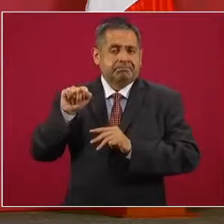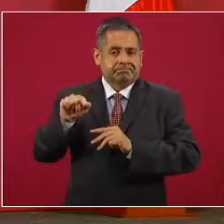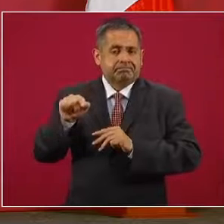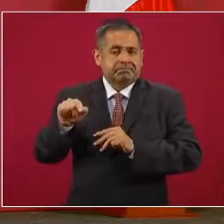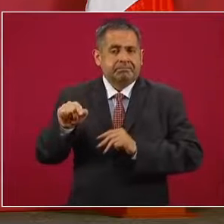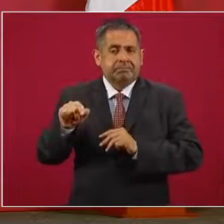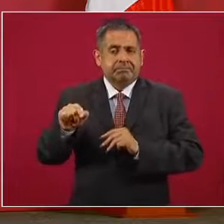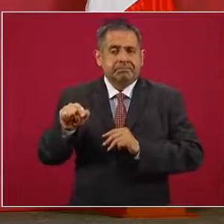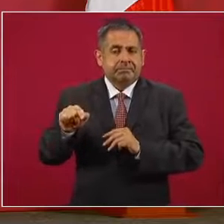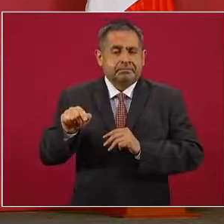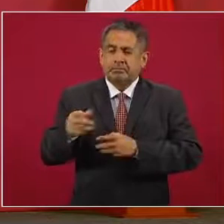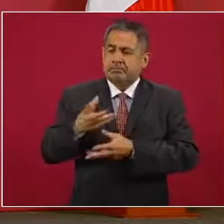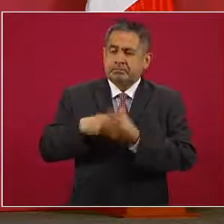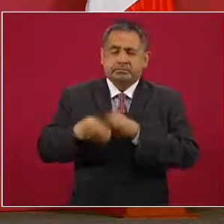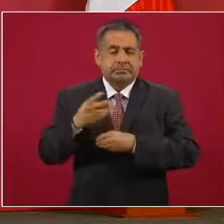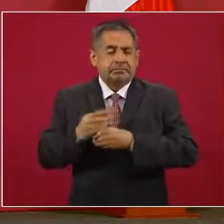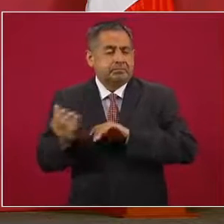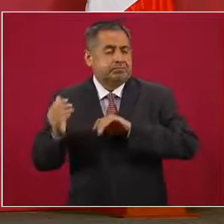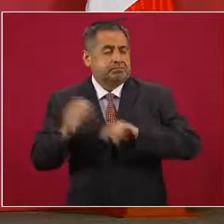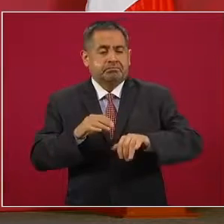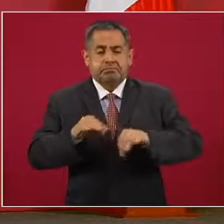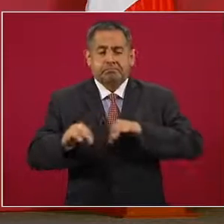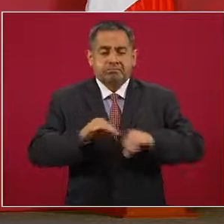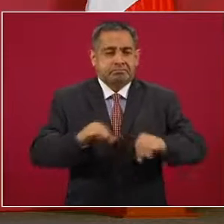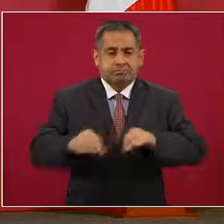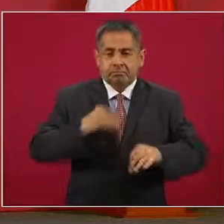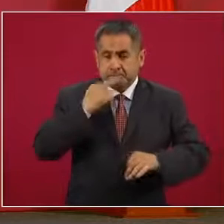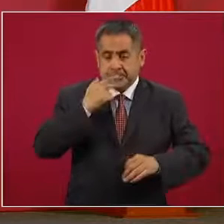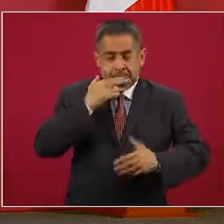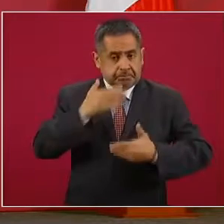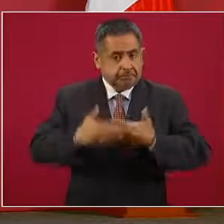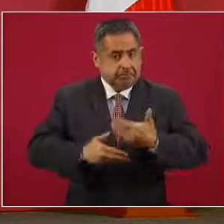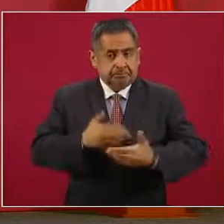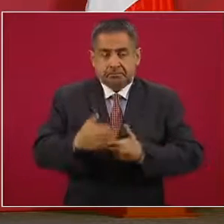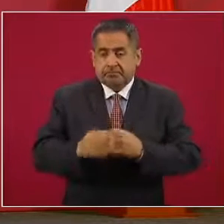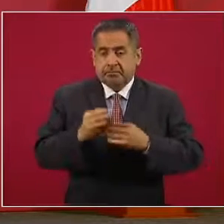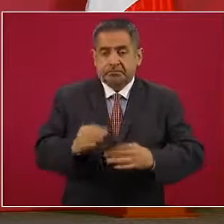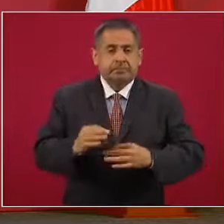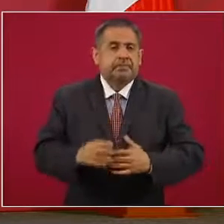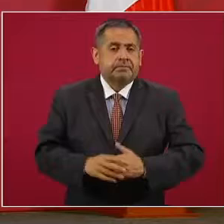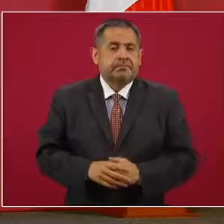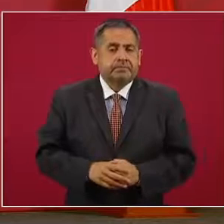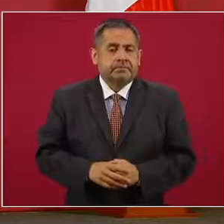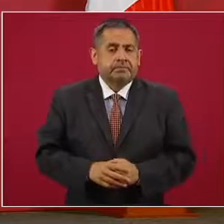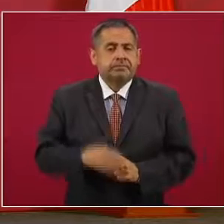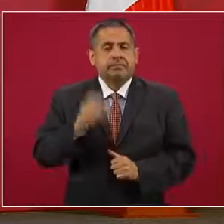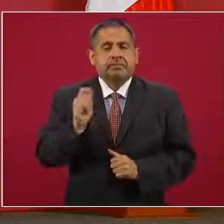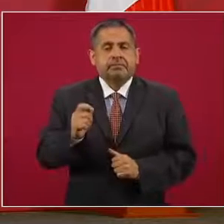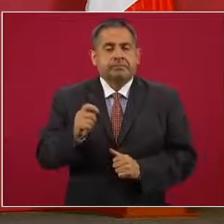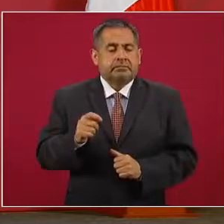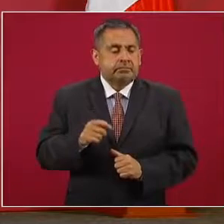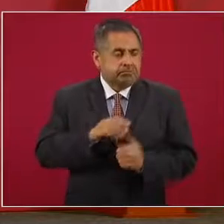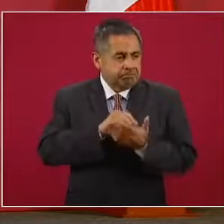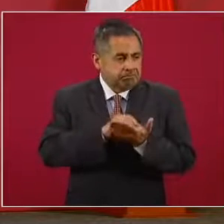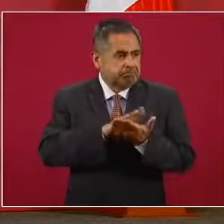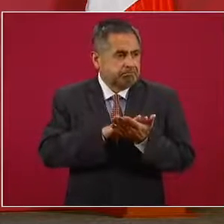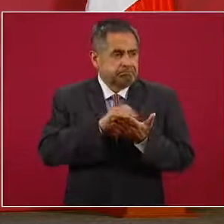y ya se está reflejando en el crecimiento económico, ya tenemos los